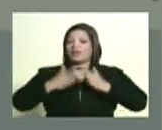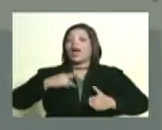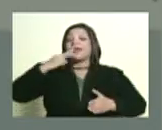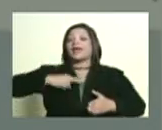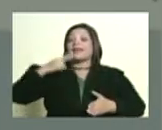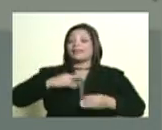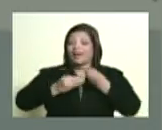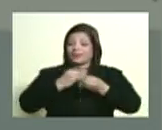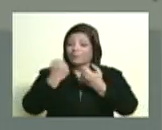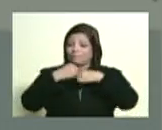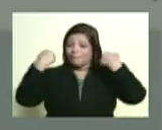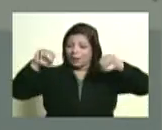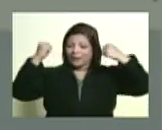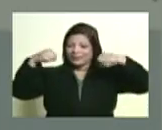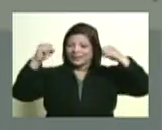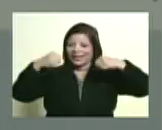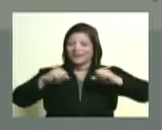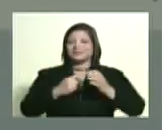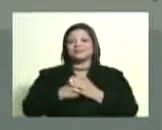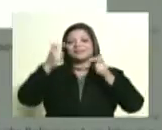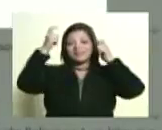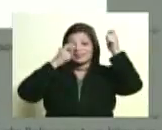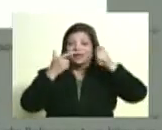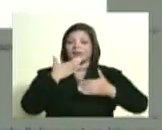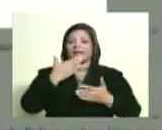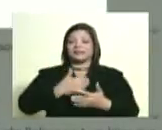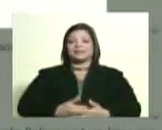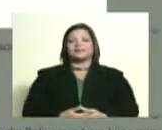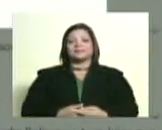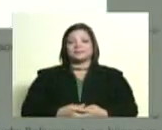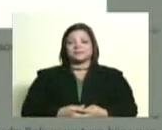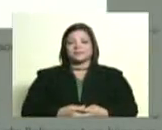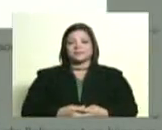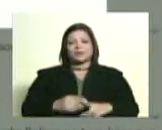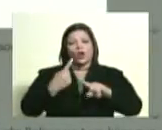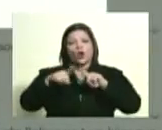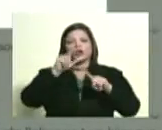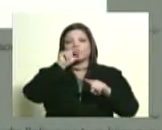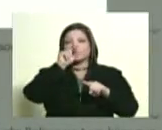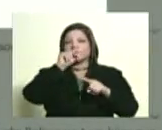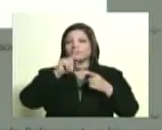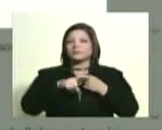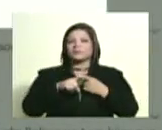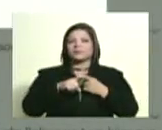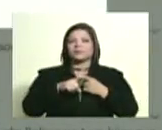poniéndolos en práctica. Siguiente tuit. Tenemos también